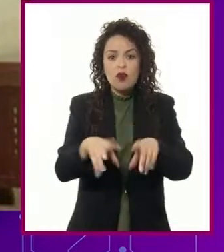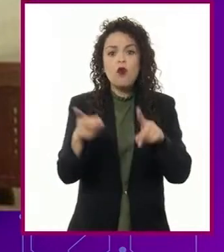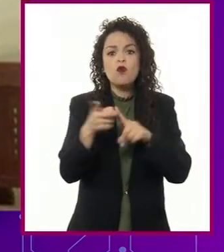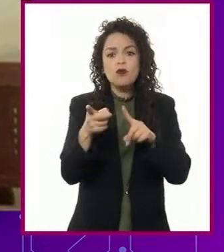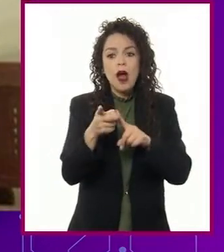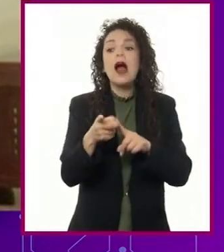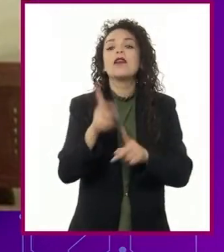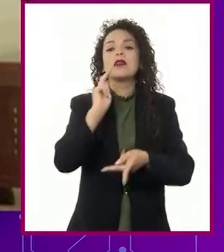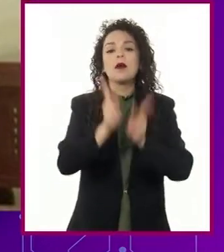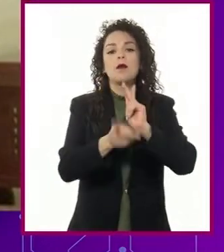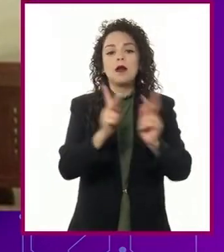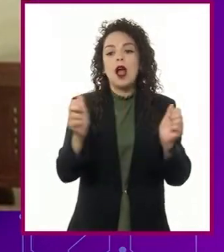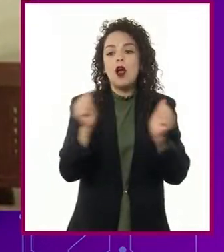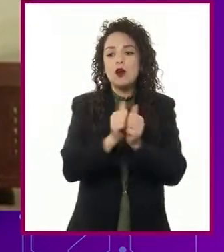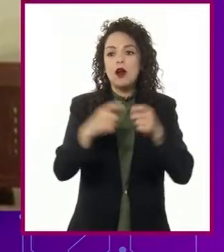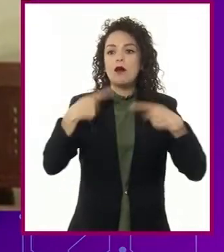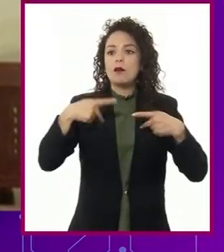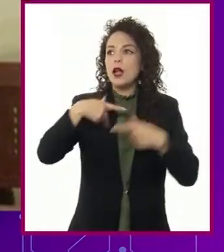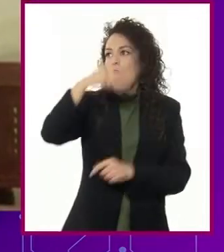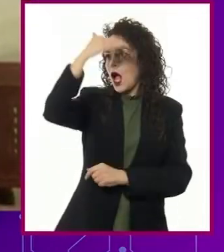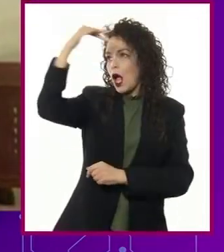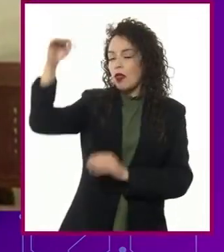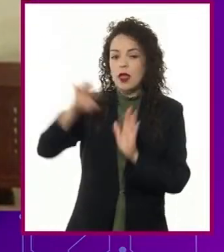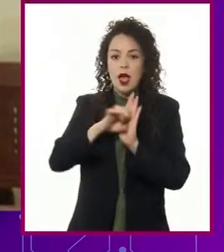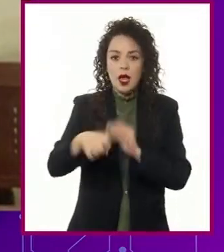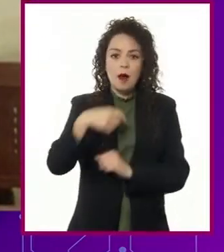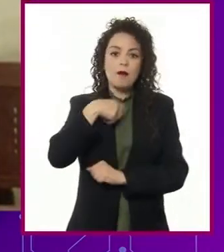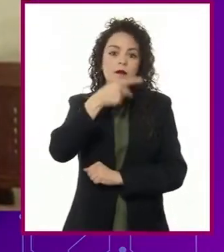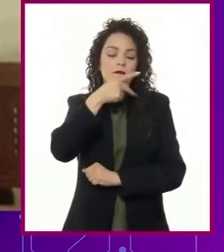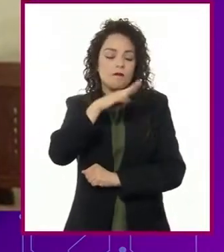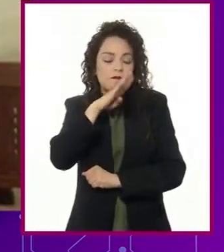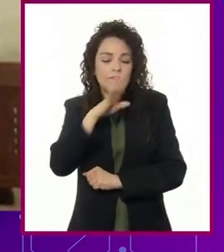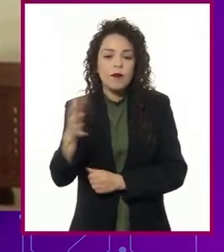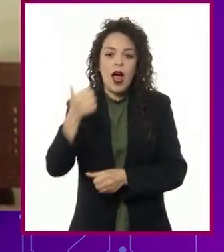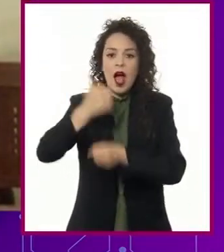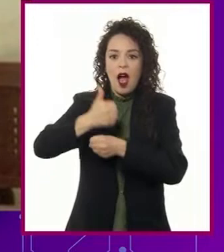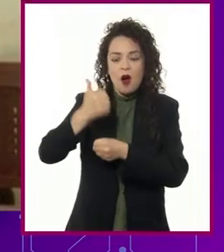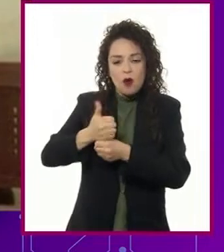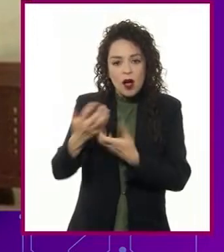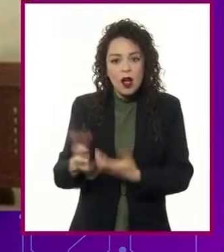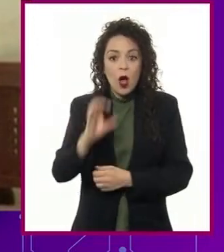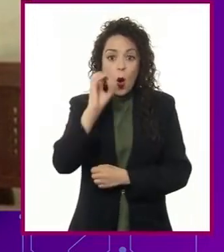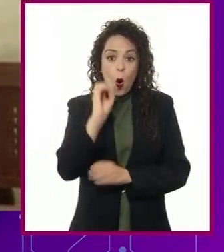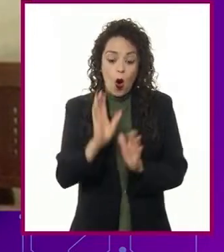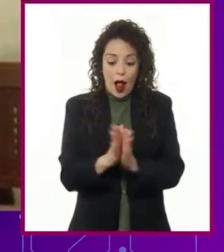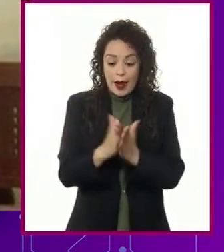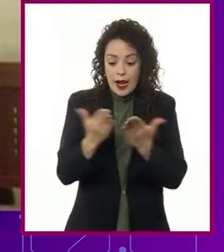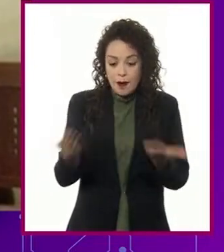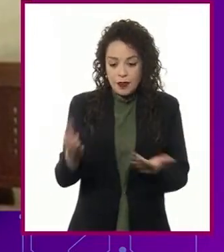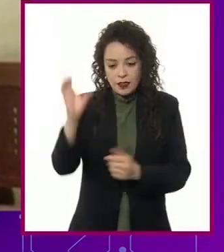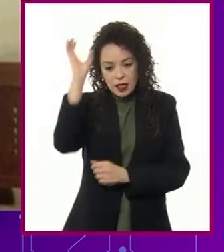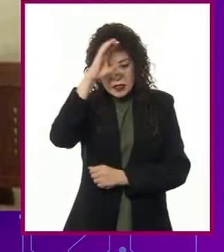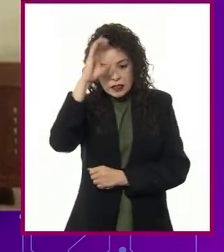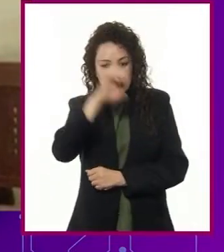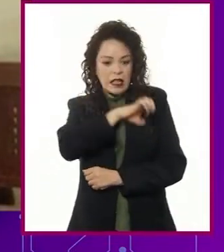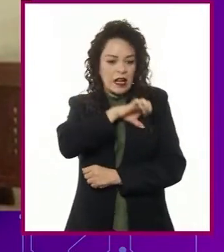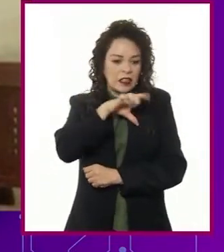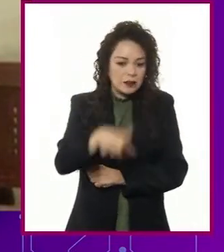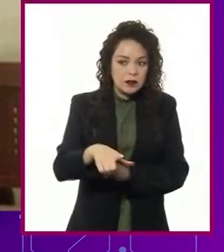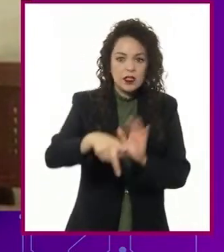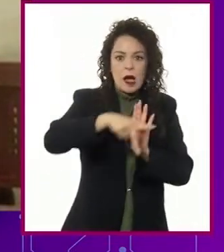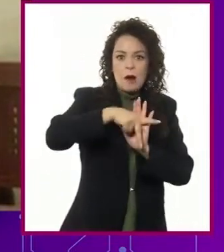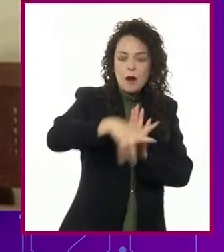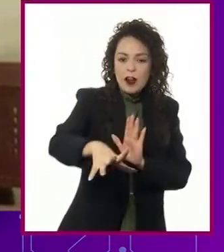mis mayores como padres y abuelos, revistas científicas especializadas, periódicos,